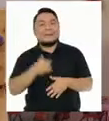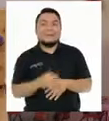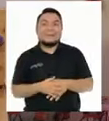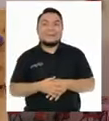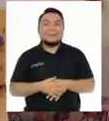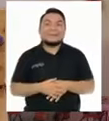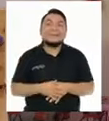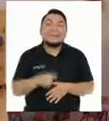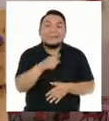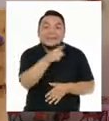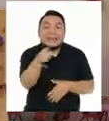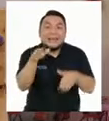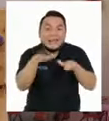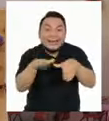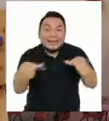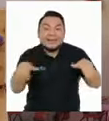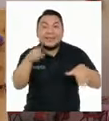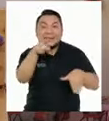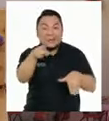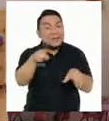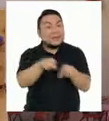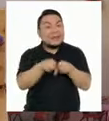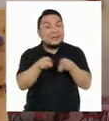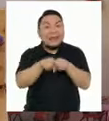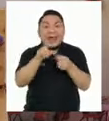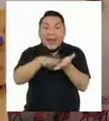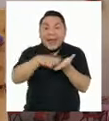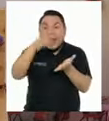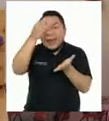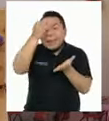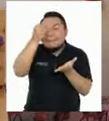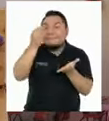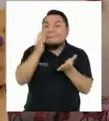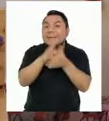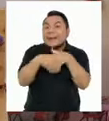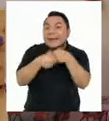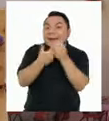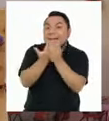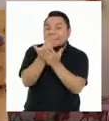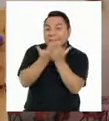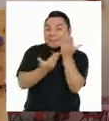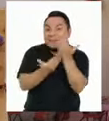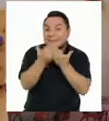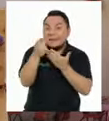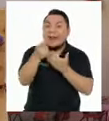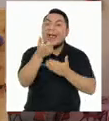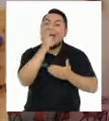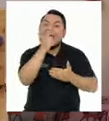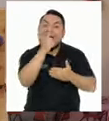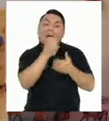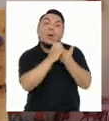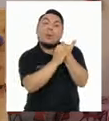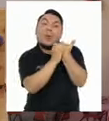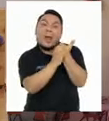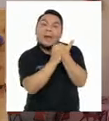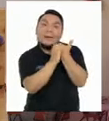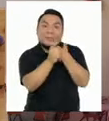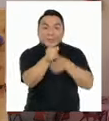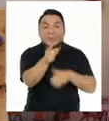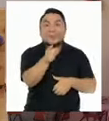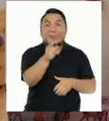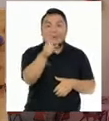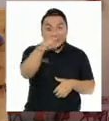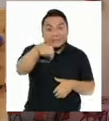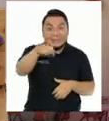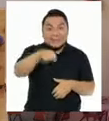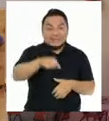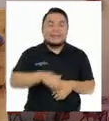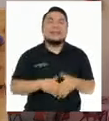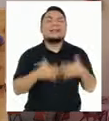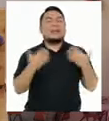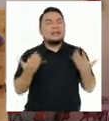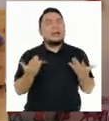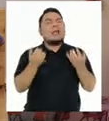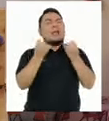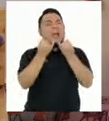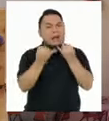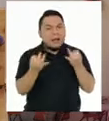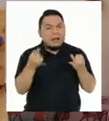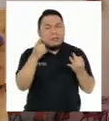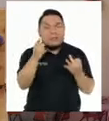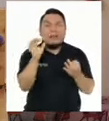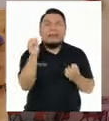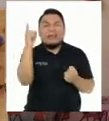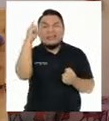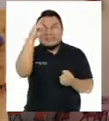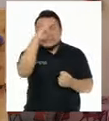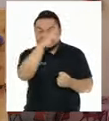niños, seguro que ustedes también han aprendido a lavarse las manos con agua y con jabón. Sí, si aún no lo